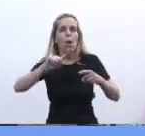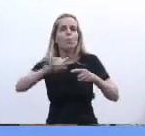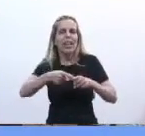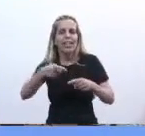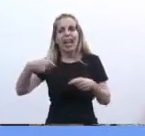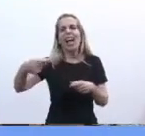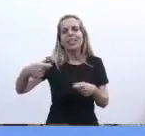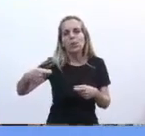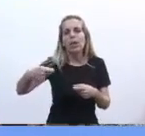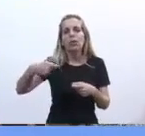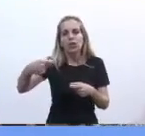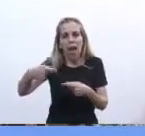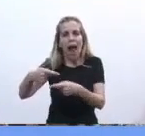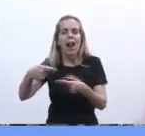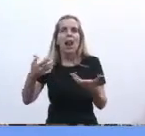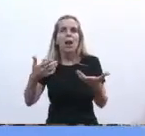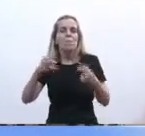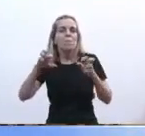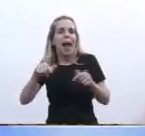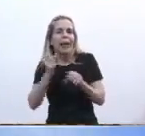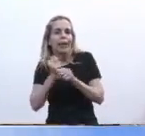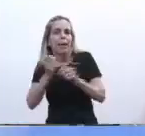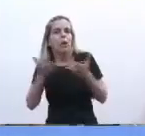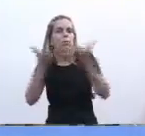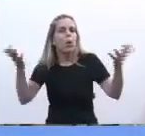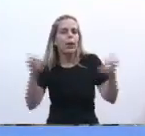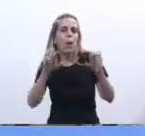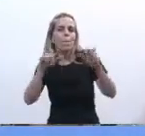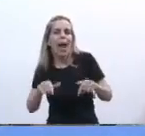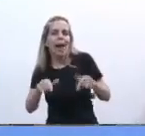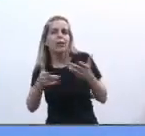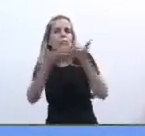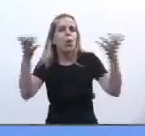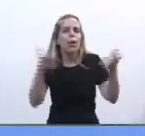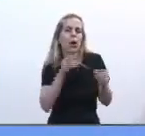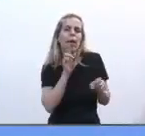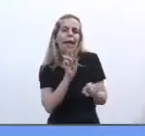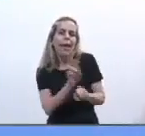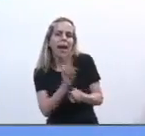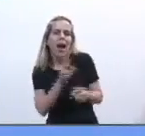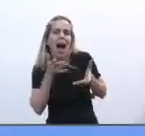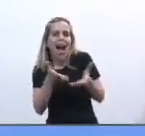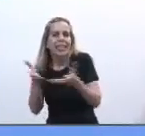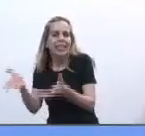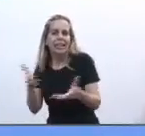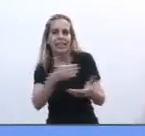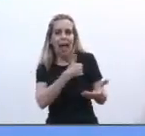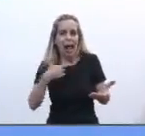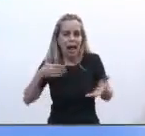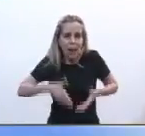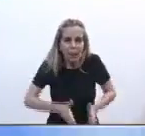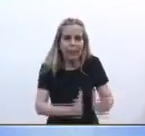social las políticas públicas de asistencia y protección de la maternidad las políticas